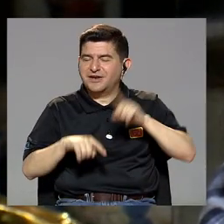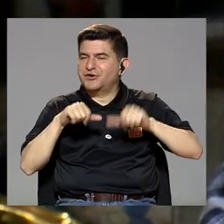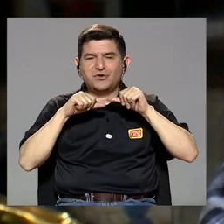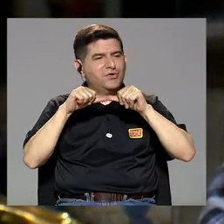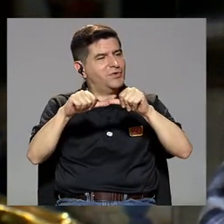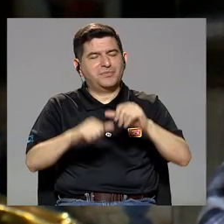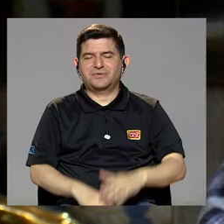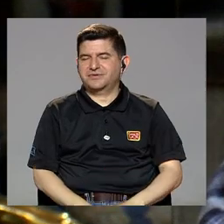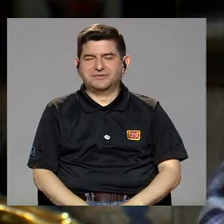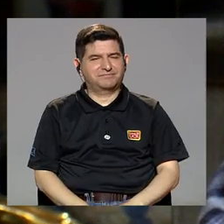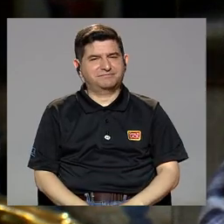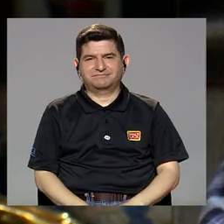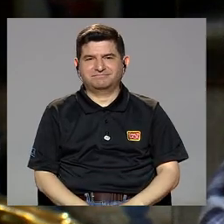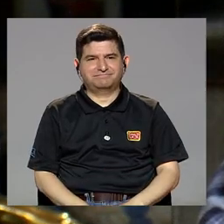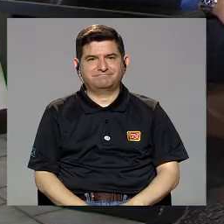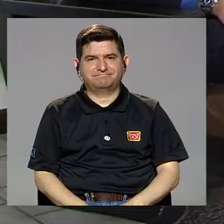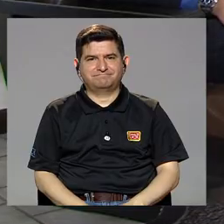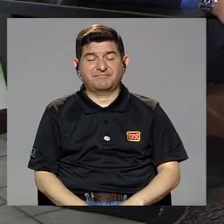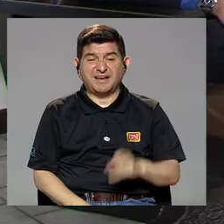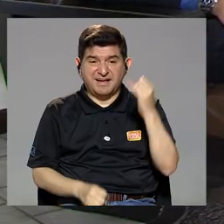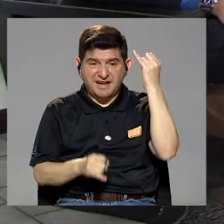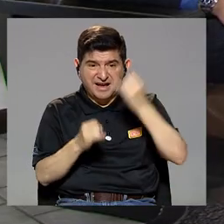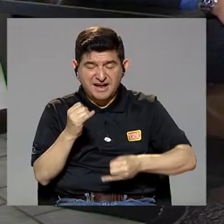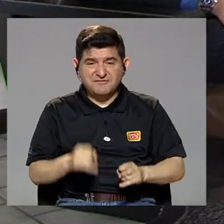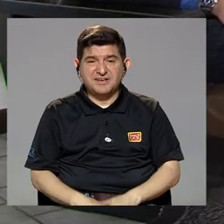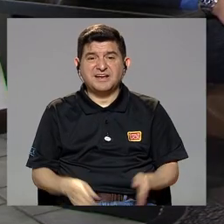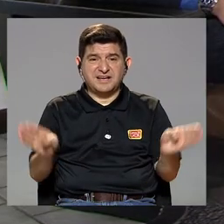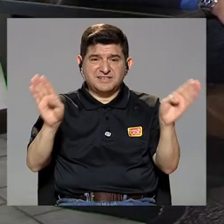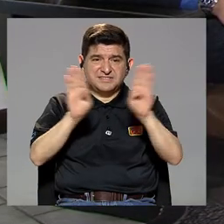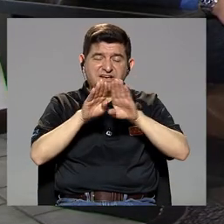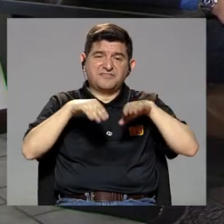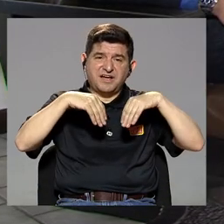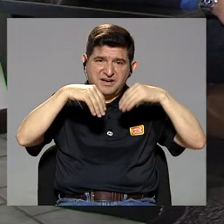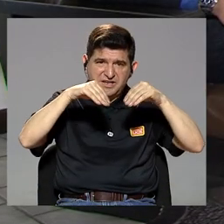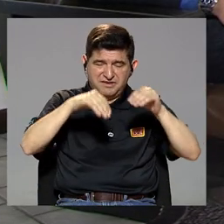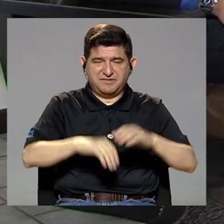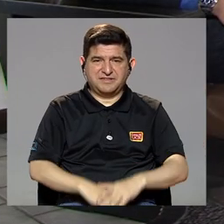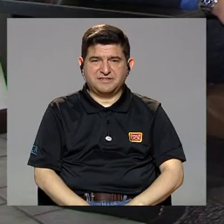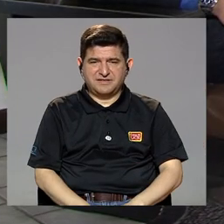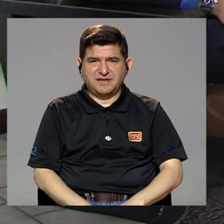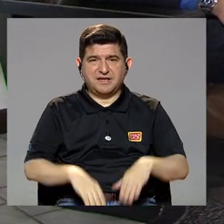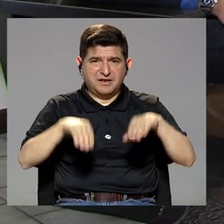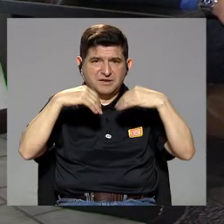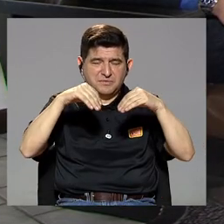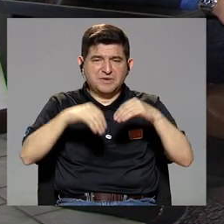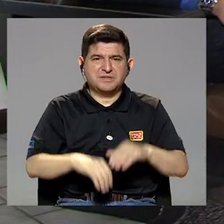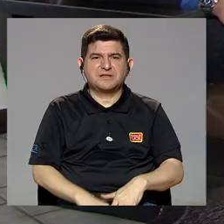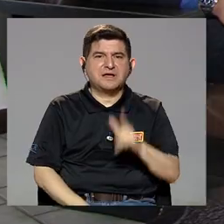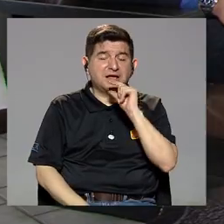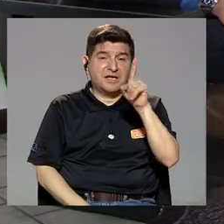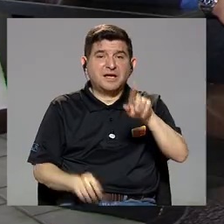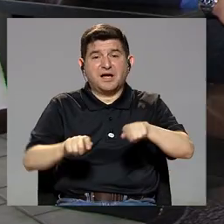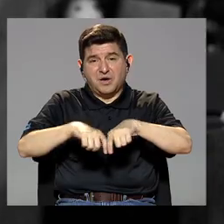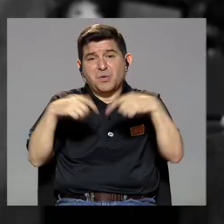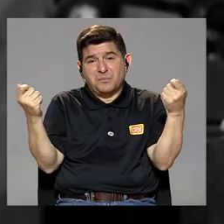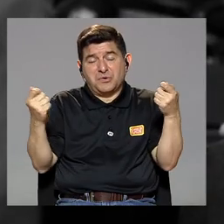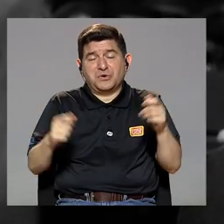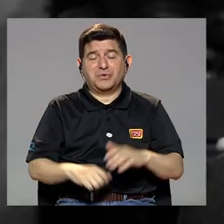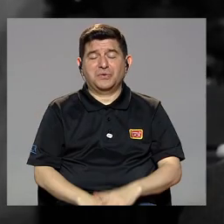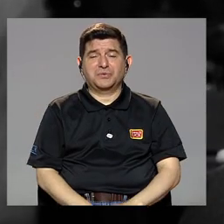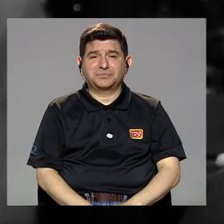final de cuentas pues hubo que salvar y vender a qué deber lo vendimos de un periódico a una